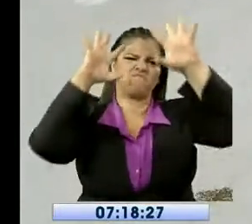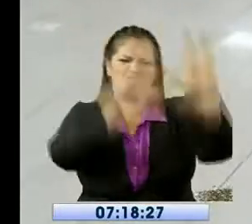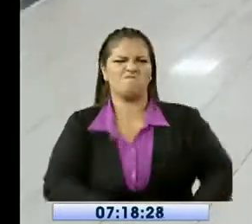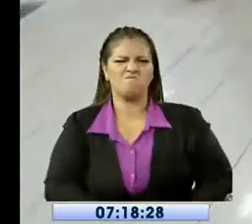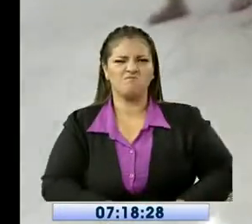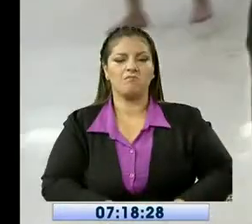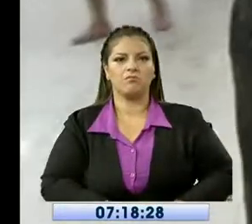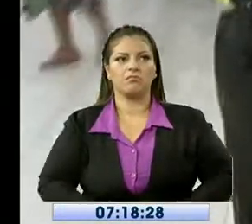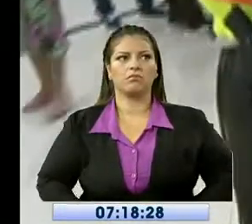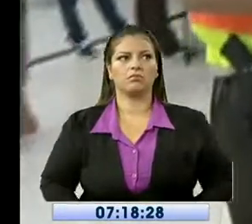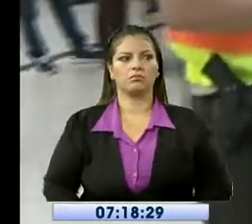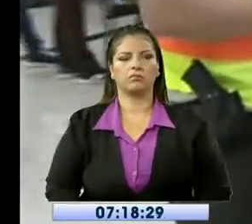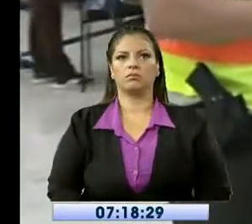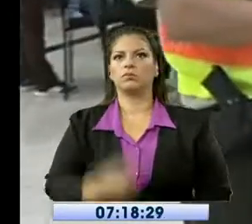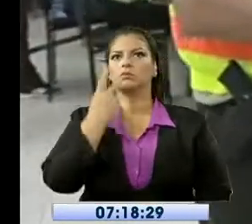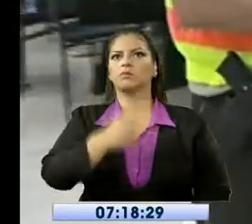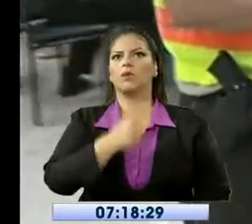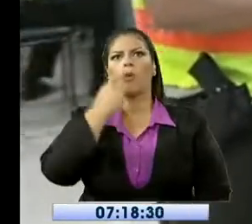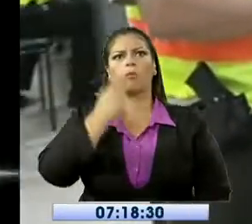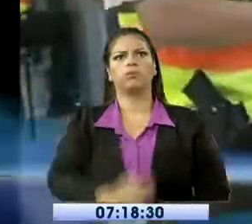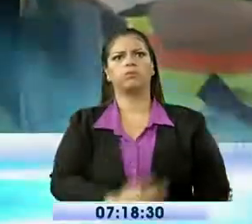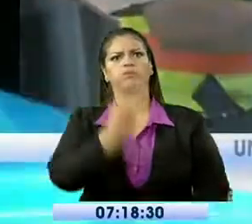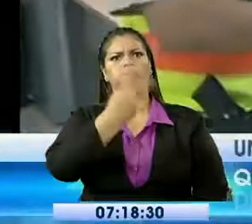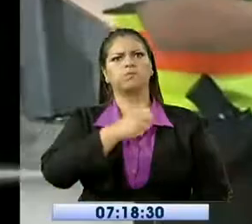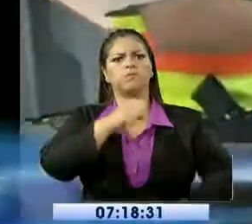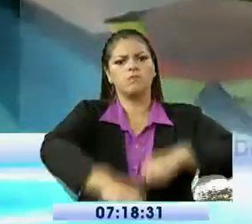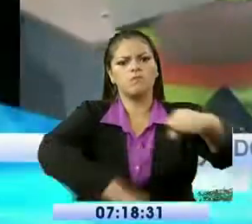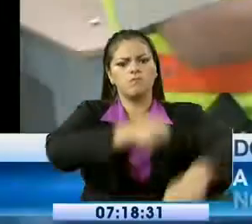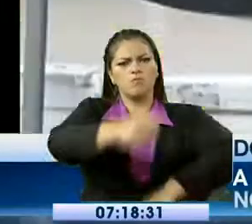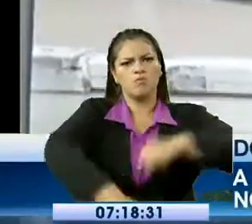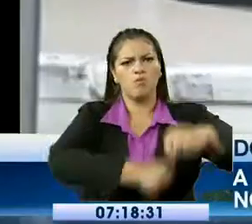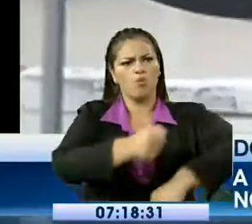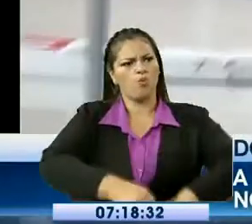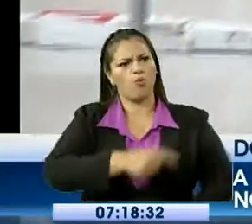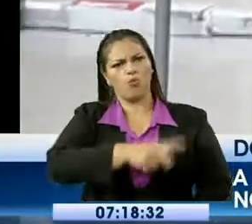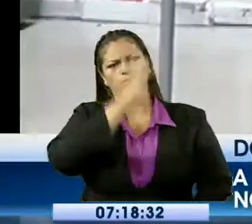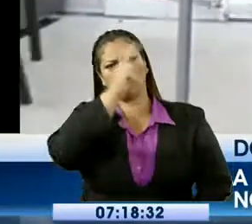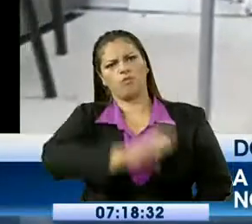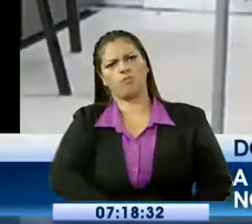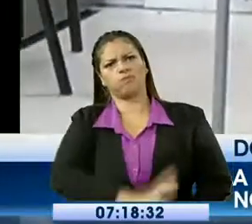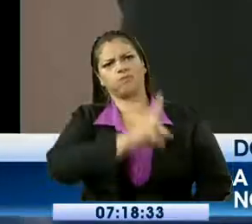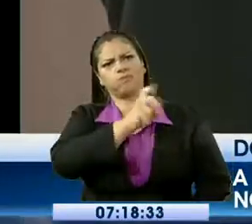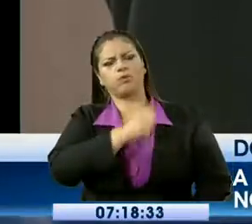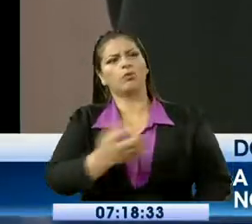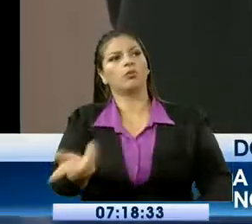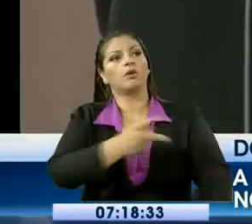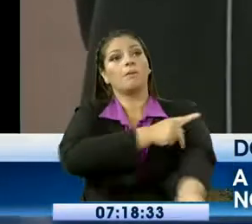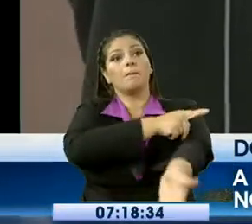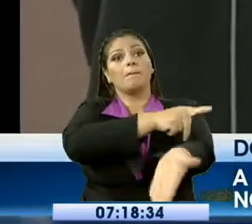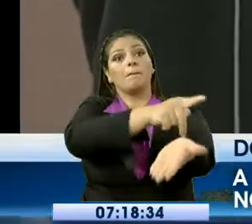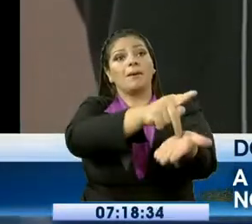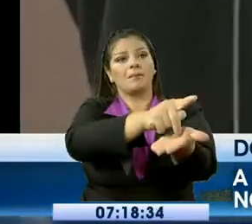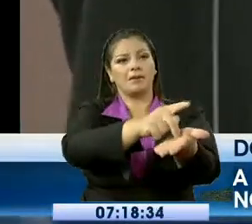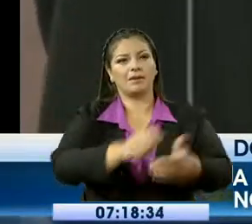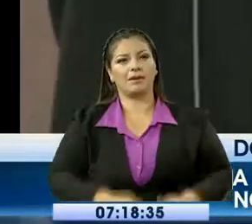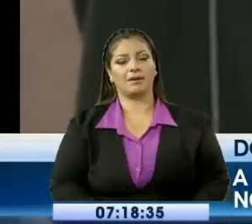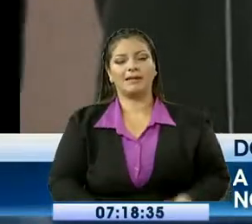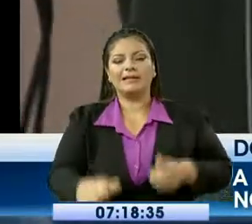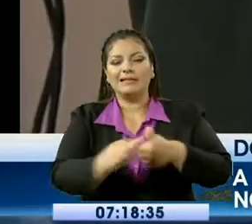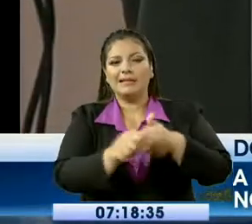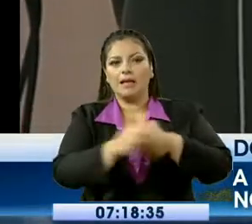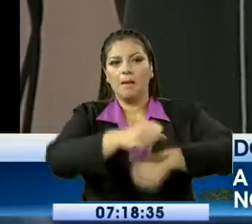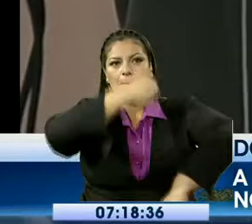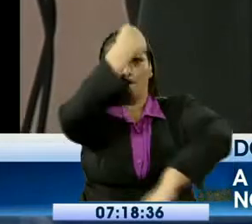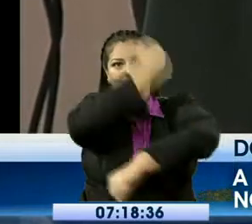Dos presuntos delincuentes que se movilizaban en una bicicleta por la vía perimetral a la altura de la parroquia Pascuales, en